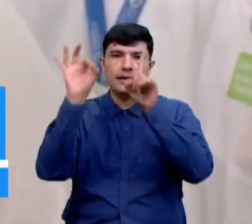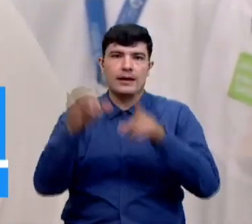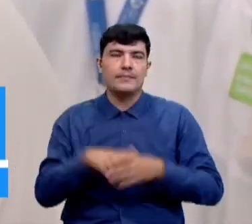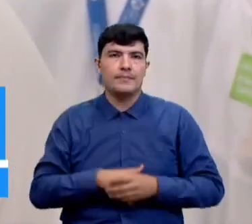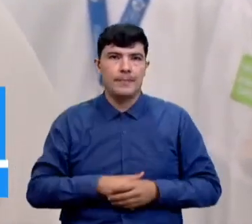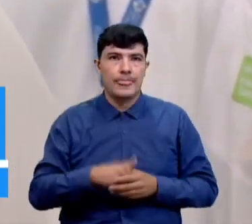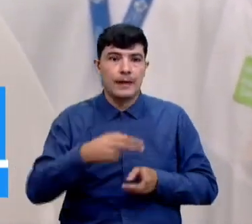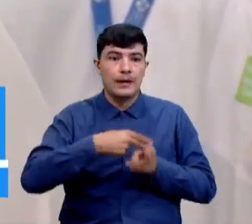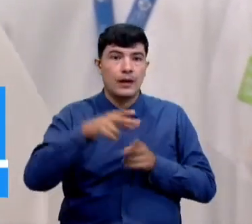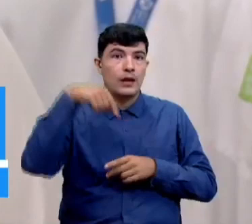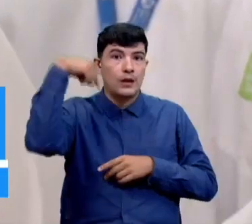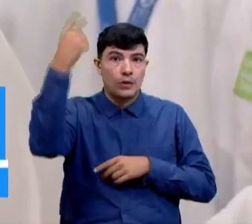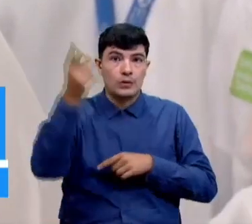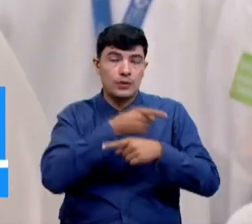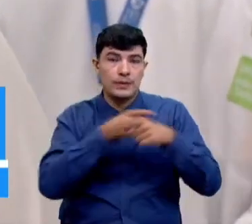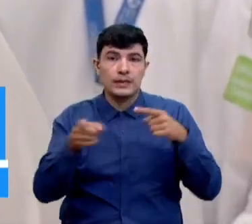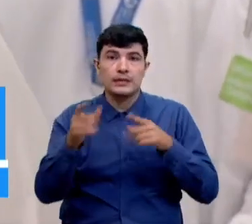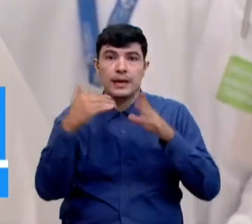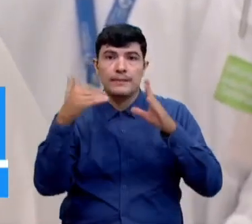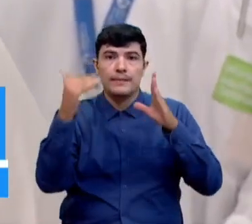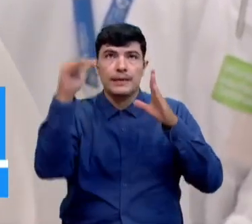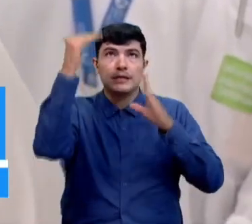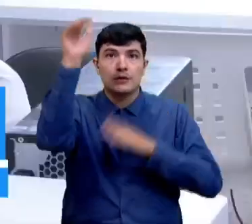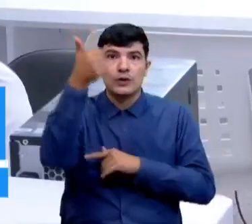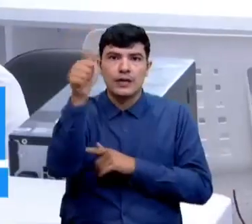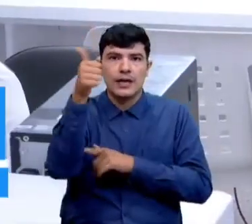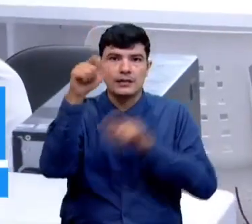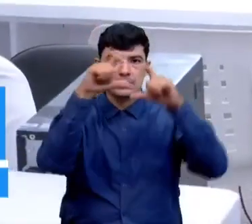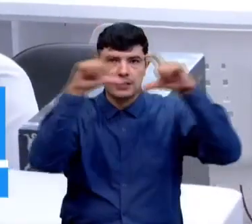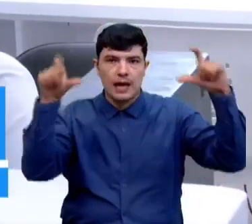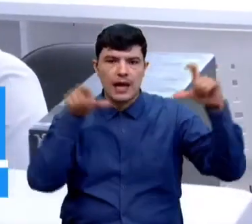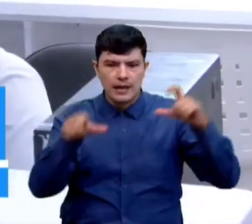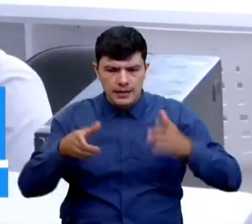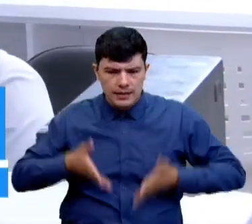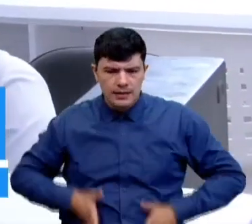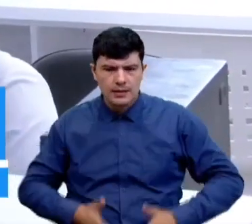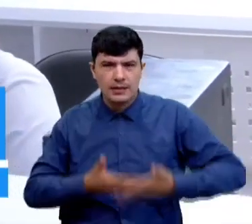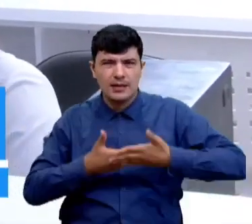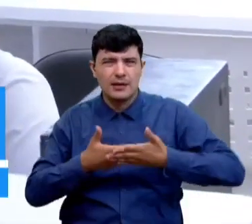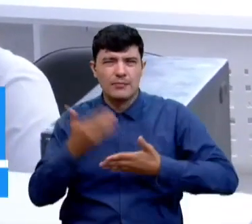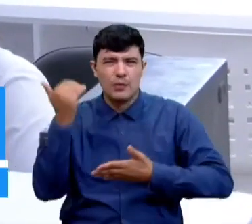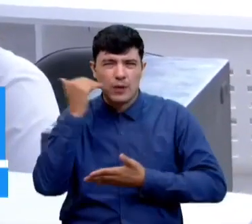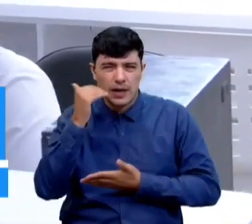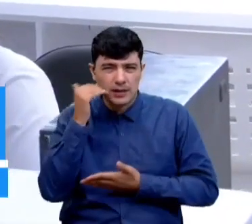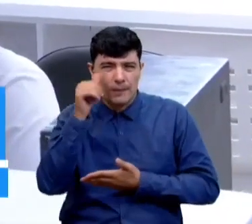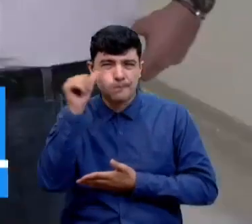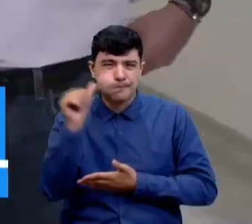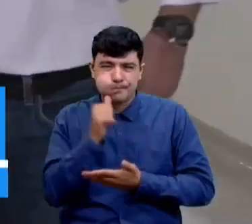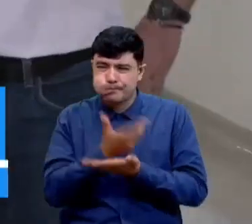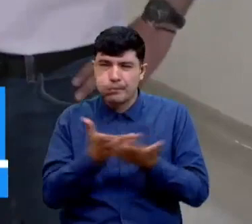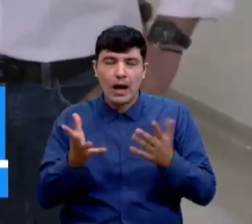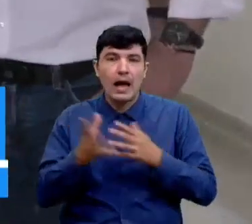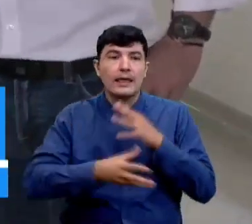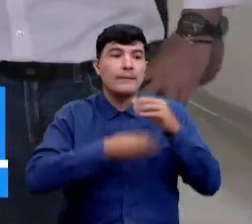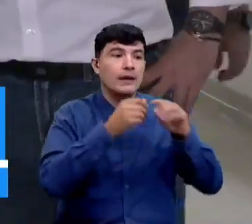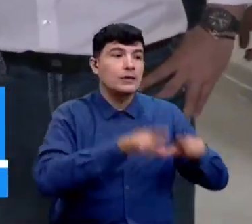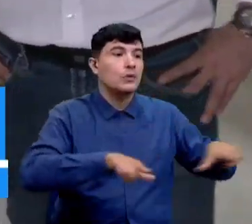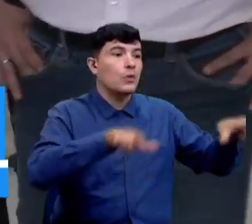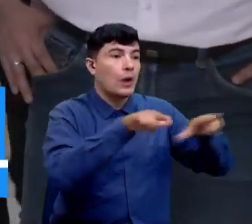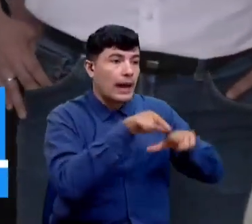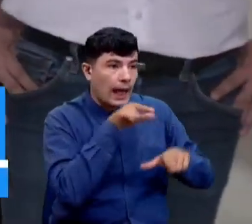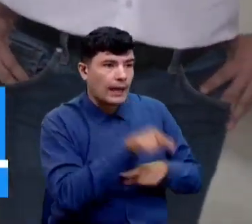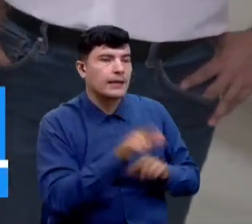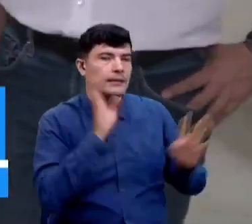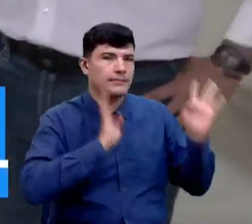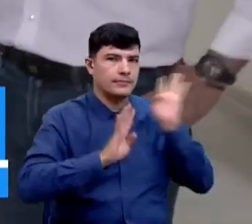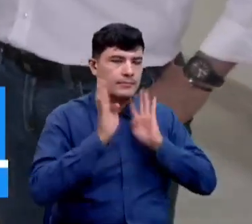10 unas camas de natal esperamos también hacer la entrega de otros servicios que estamos recuperando Cuál